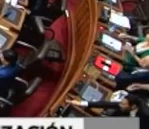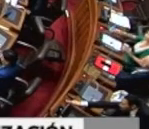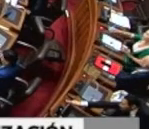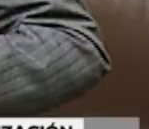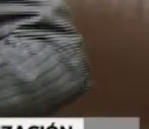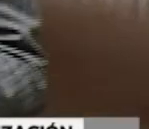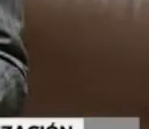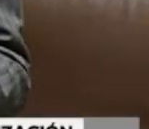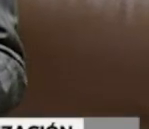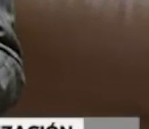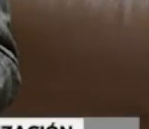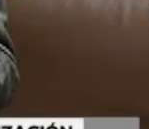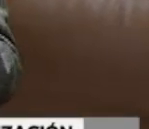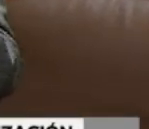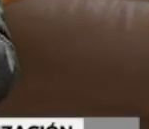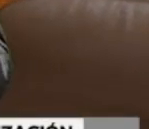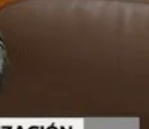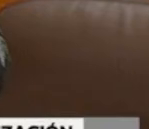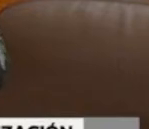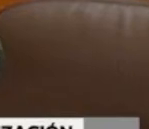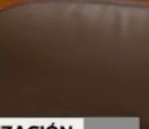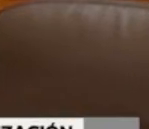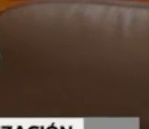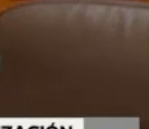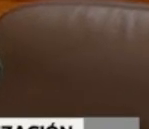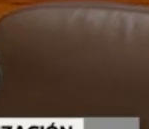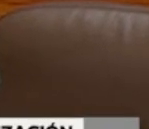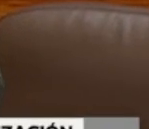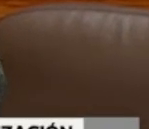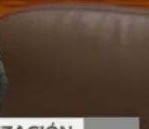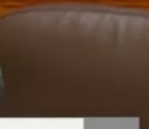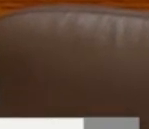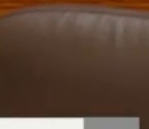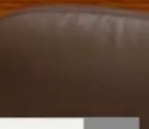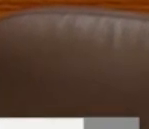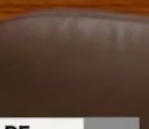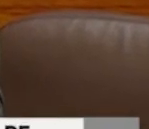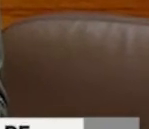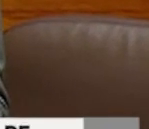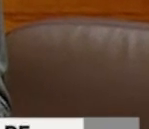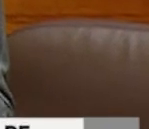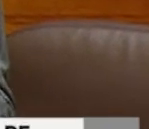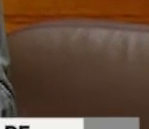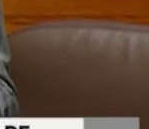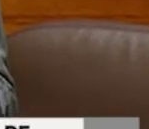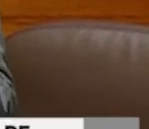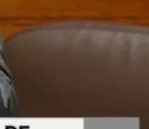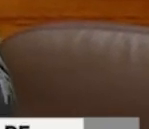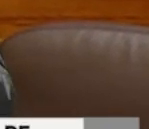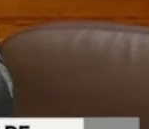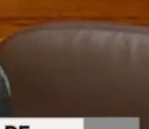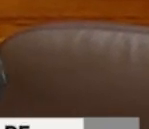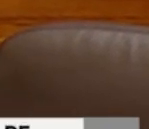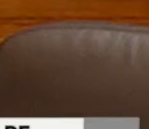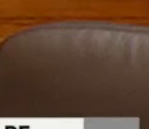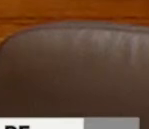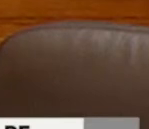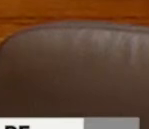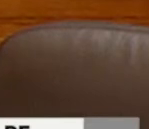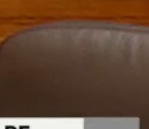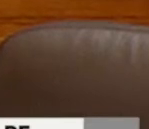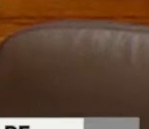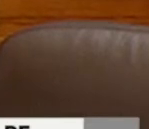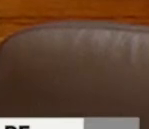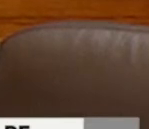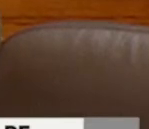este, es cierto, se le asigna mediante la Comisión de Presupuesto un presupuesto Indecopi, pero todos sabemos que también hay una ley